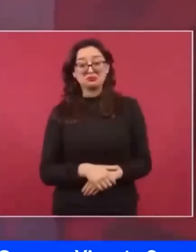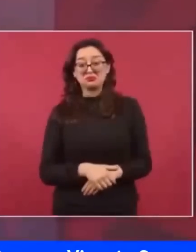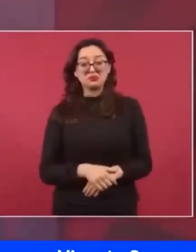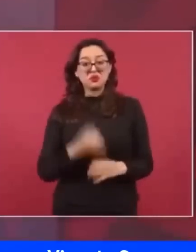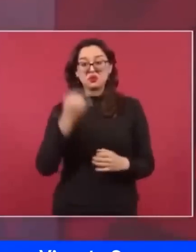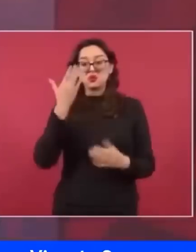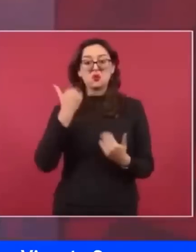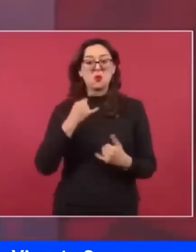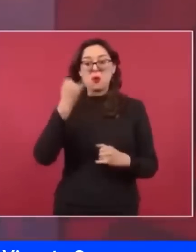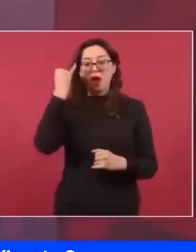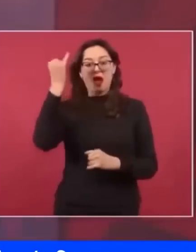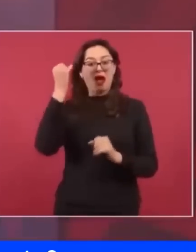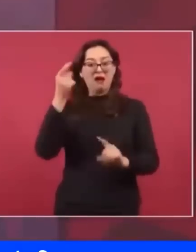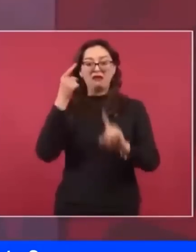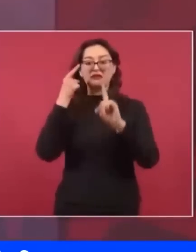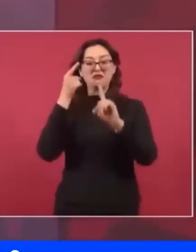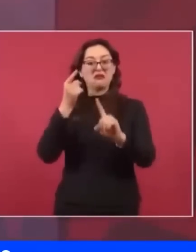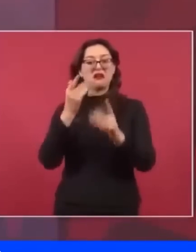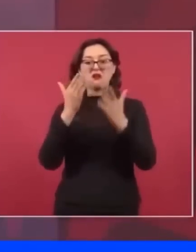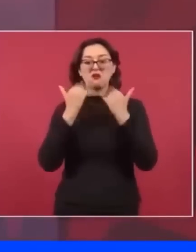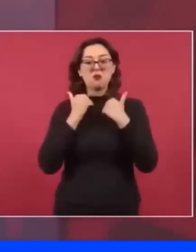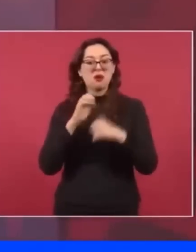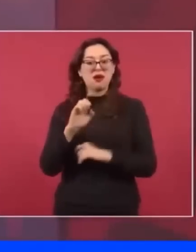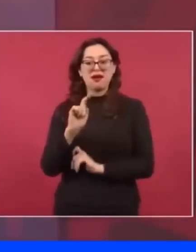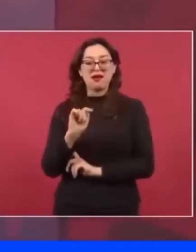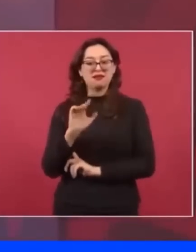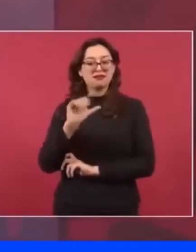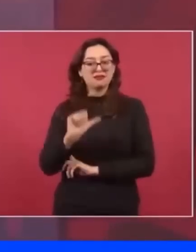sin ideales, sin principios, sin ética